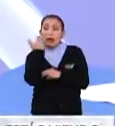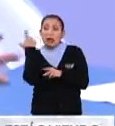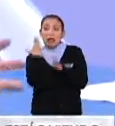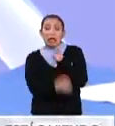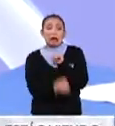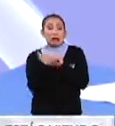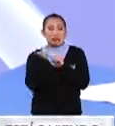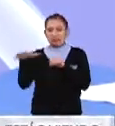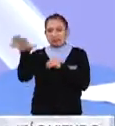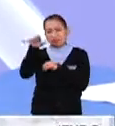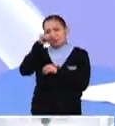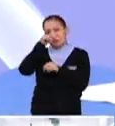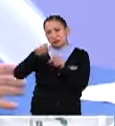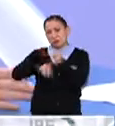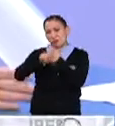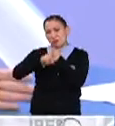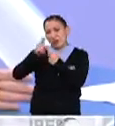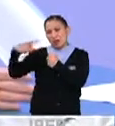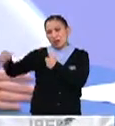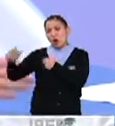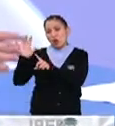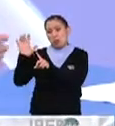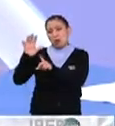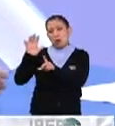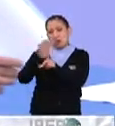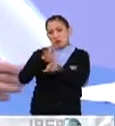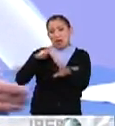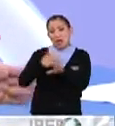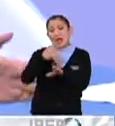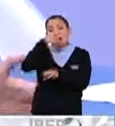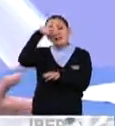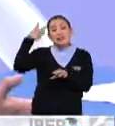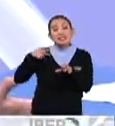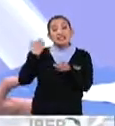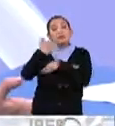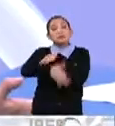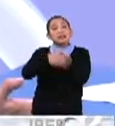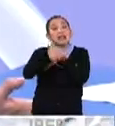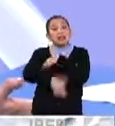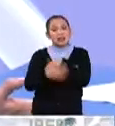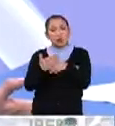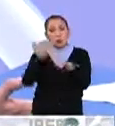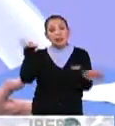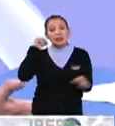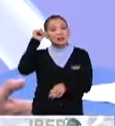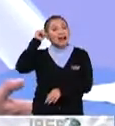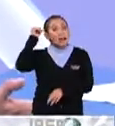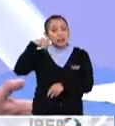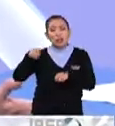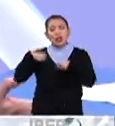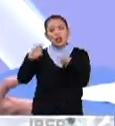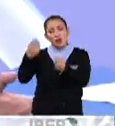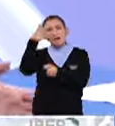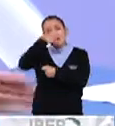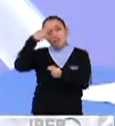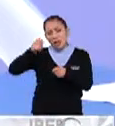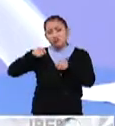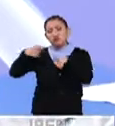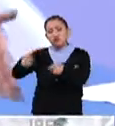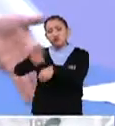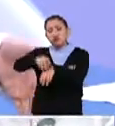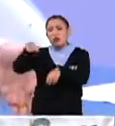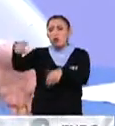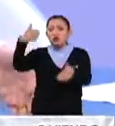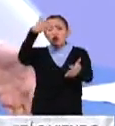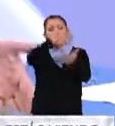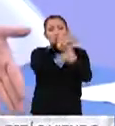estos contextos de violencia o de persecución, visas de tránsito temporal, como lo hicimos en abril, que se brindaron varias de estas visas, para que